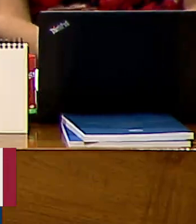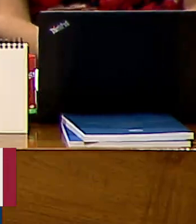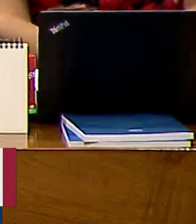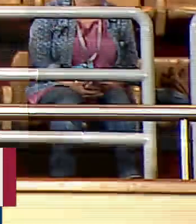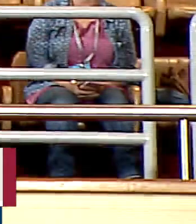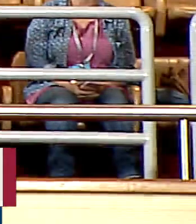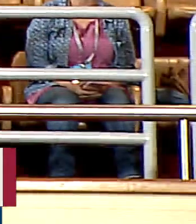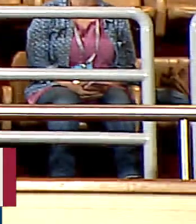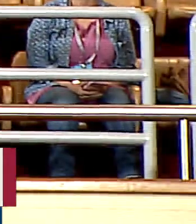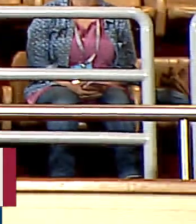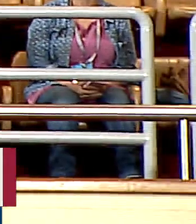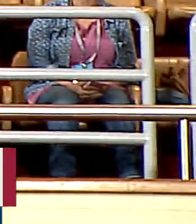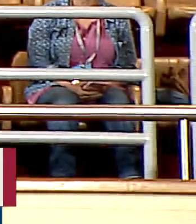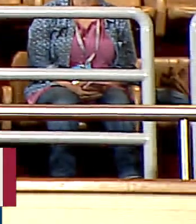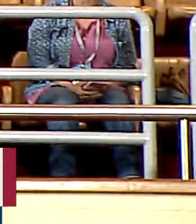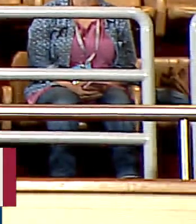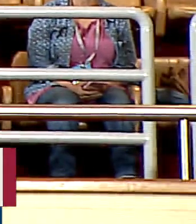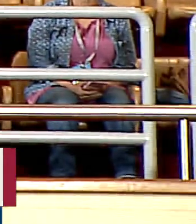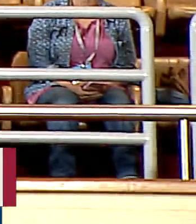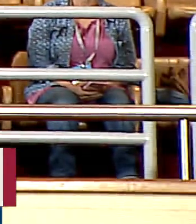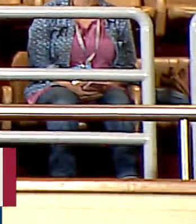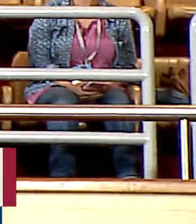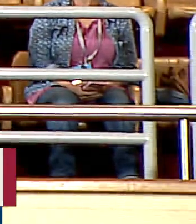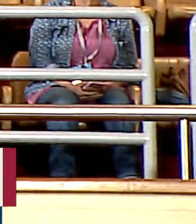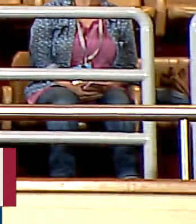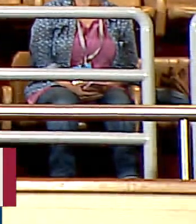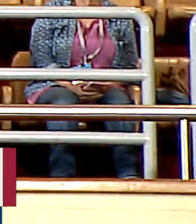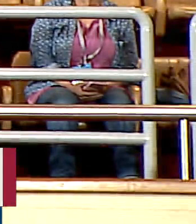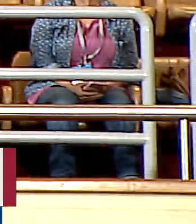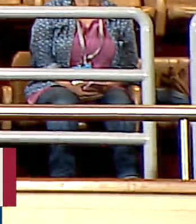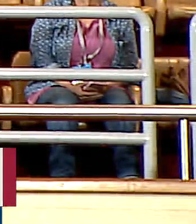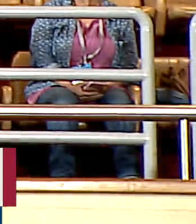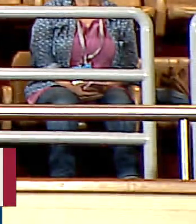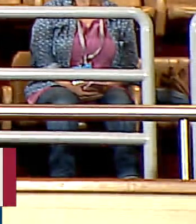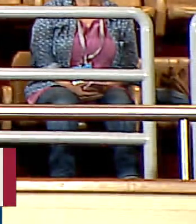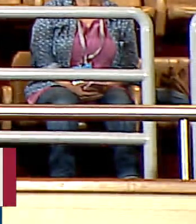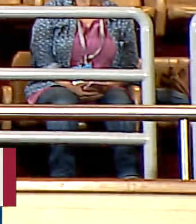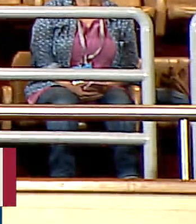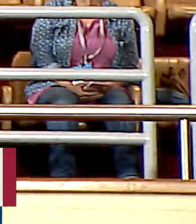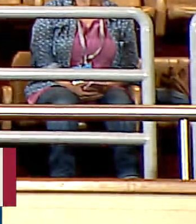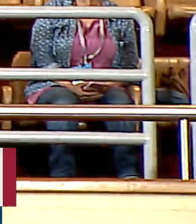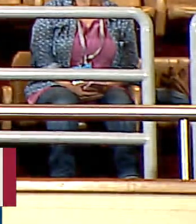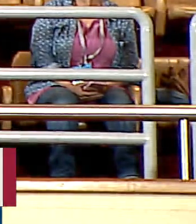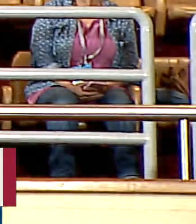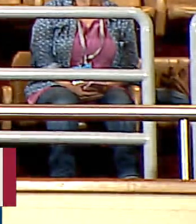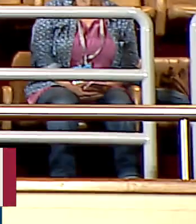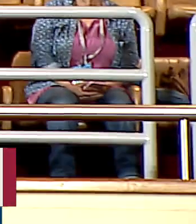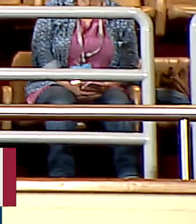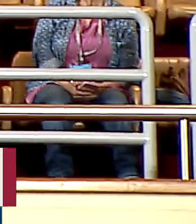Joel Pino, don Patricio González, acompañados por el concejal señor Francisco Reyes, el actor.